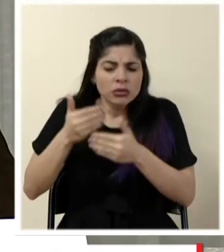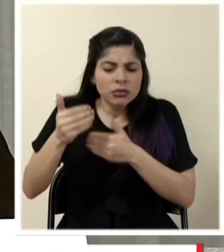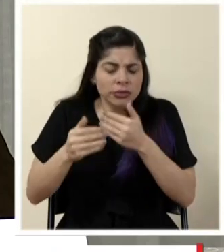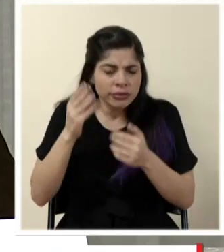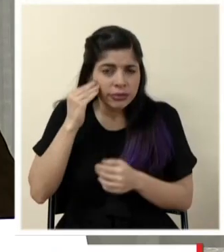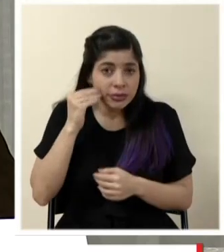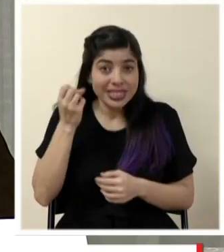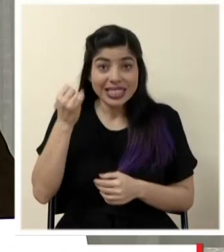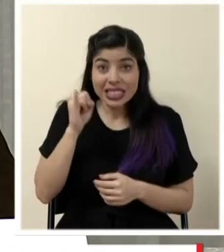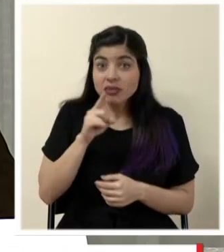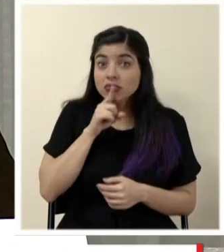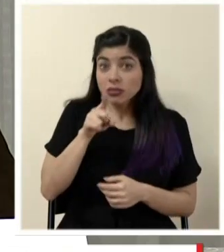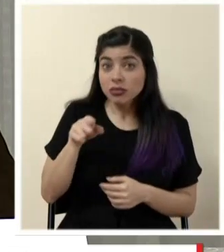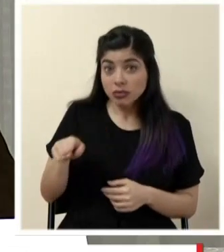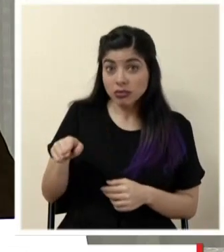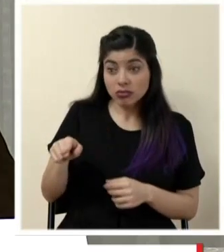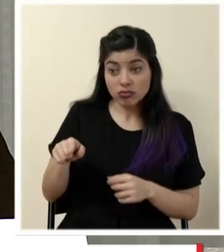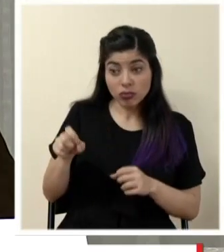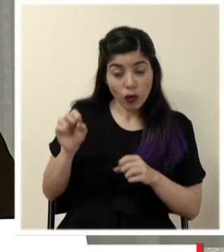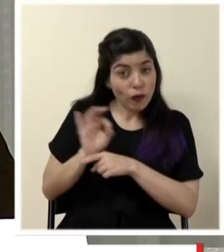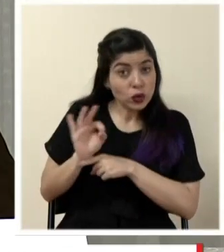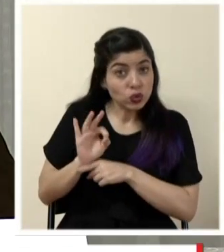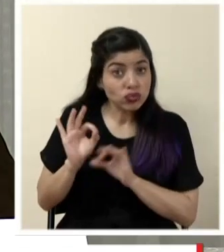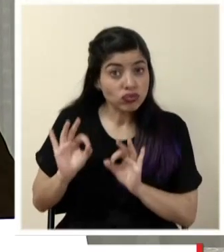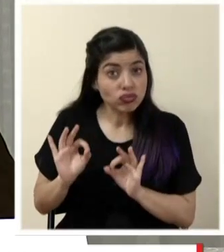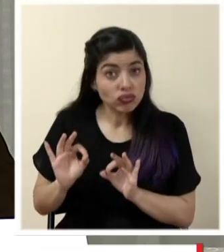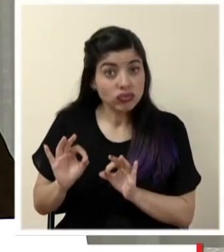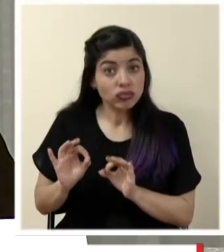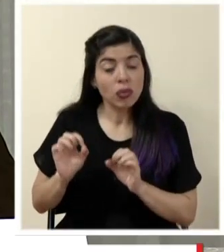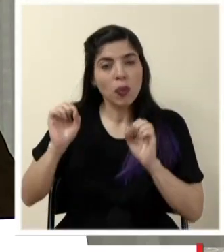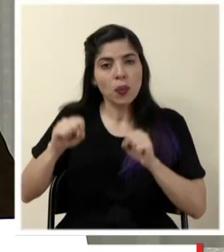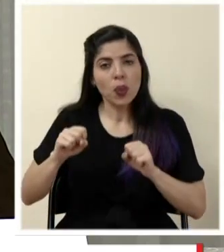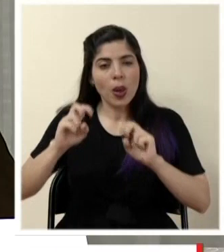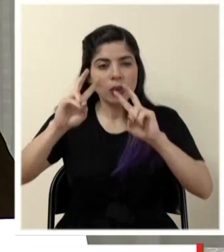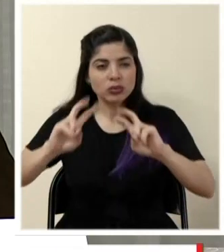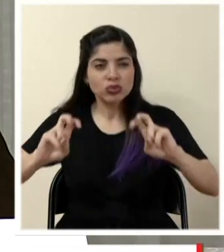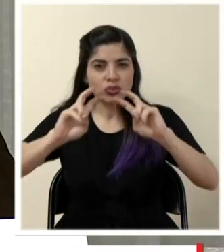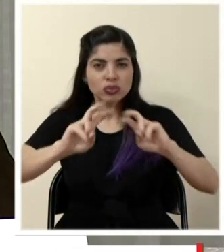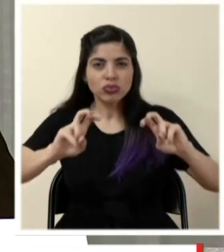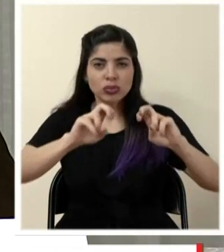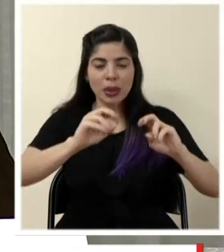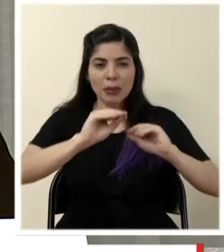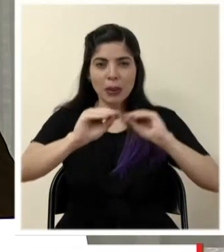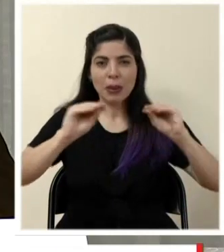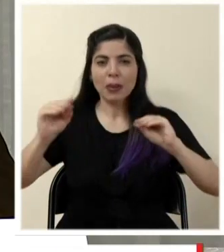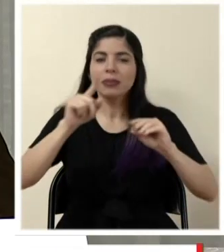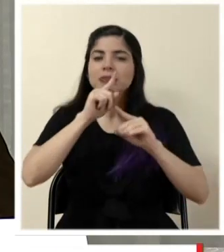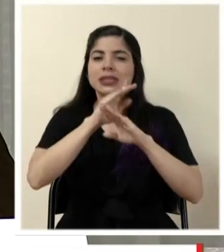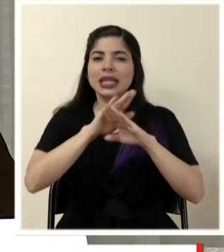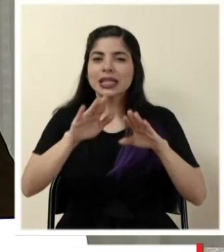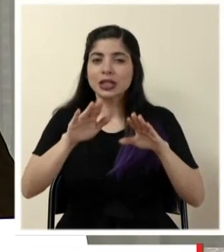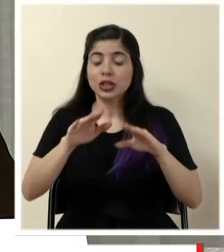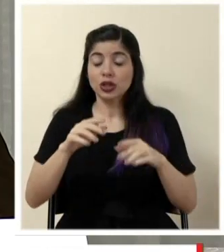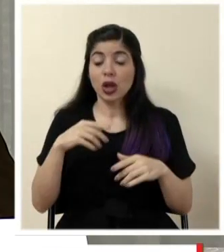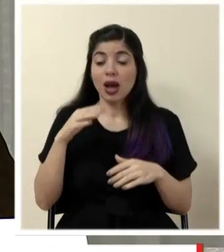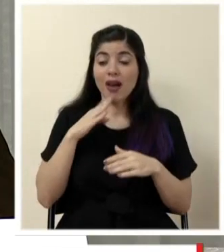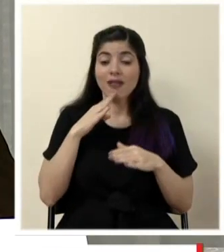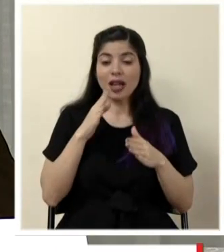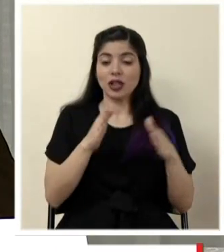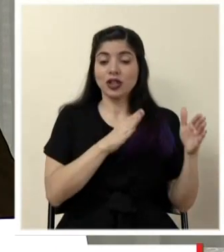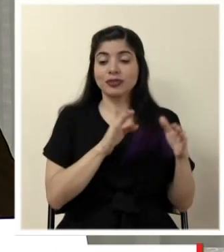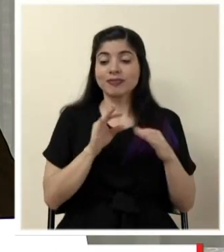experiencia y si eventualmente sí nos podría ser efectiva para seguir haciendo un tamizaje de transmisiones silenciosas. Con respecto a la transmisión